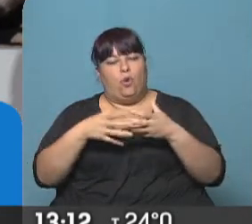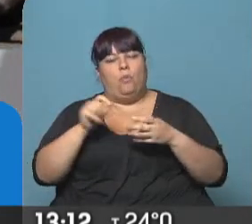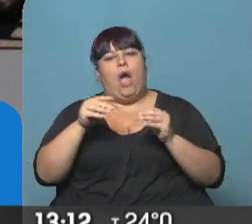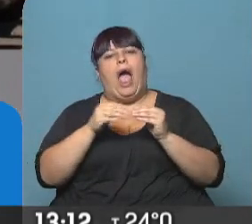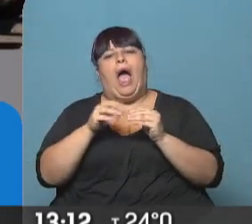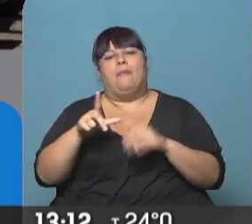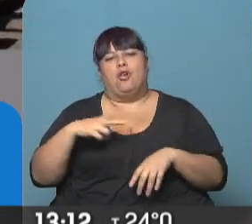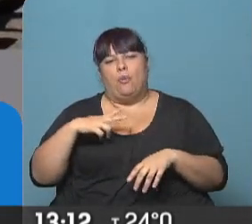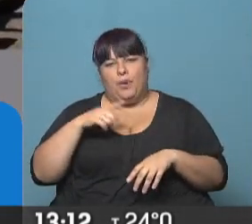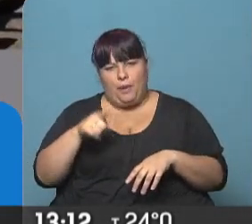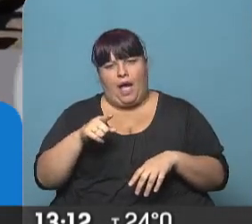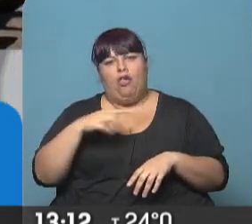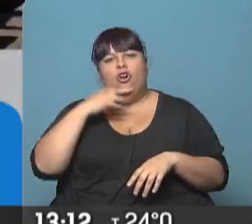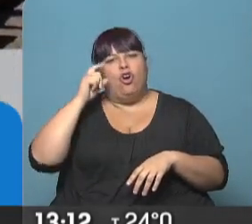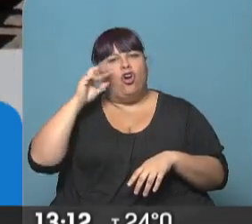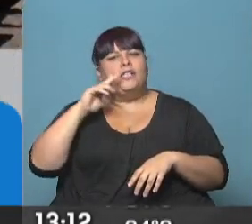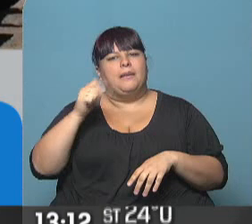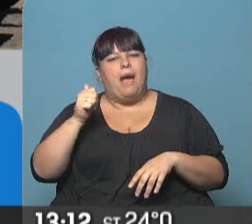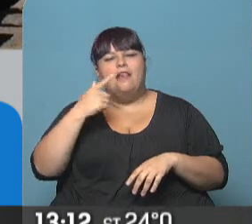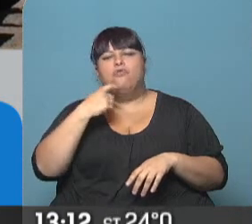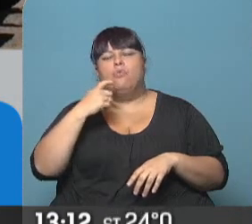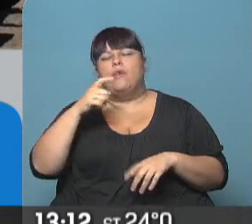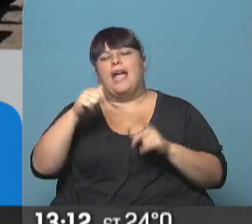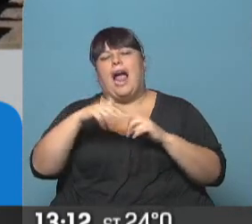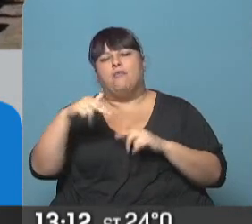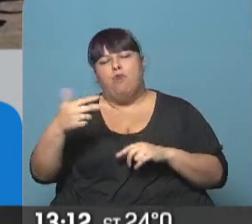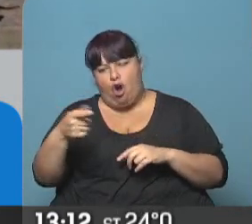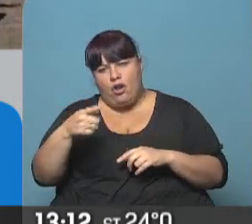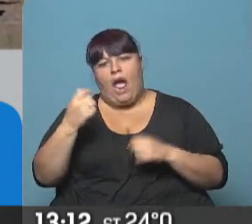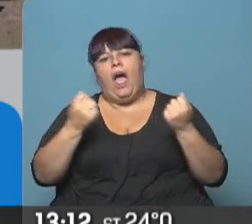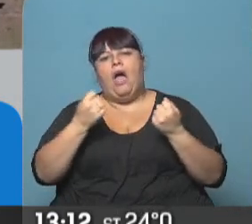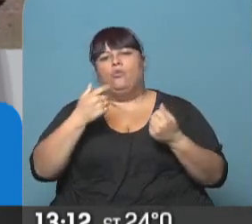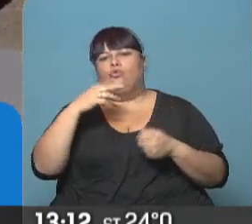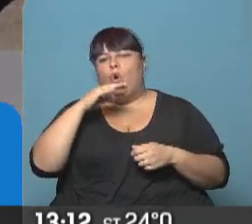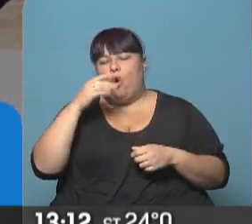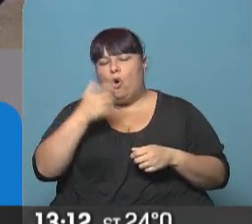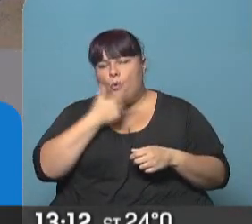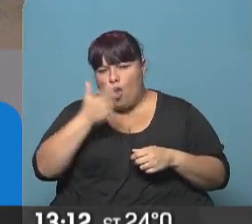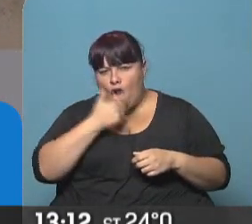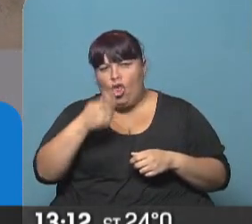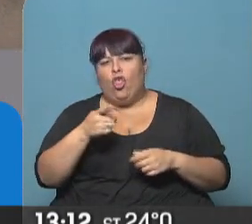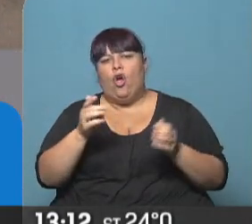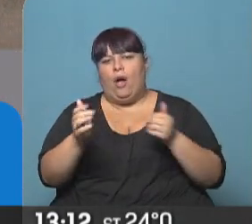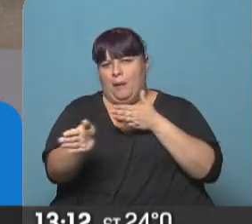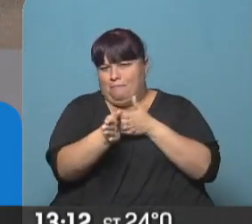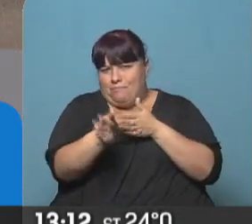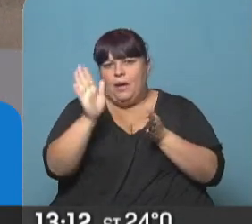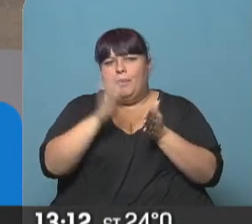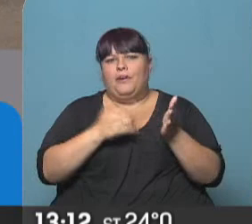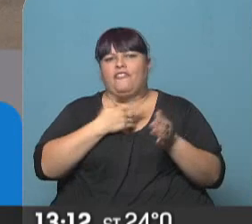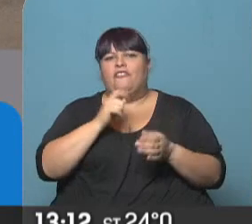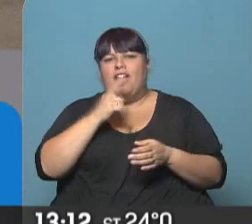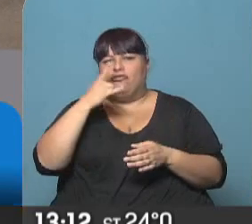amigo personal, José María Núñez Carmona, en este auto color bordó, se lo veía bien pegadito a la camioneta